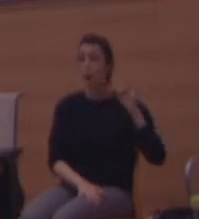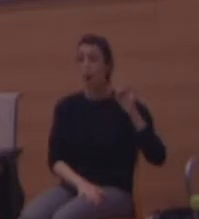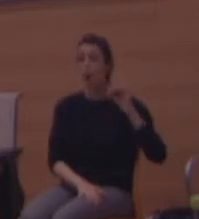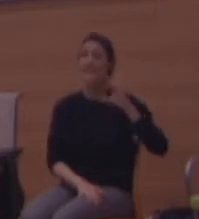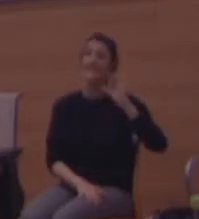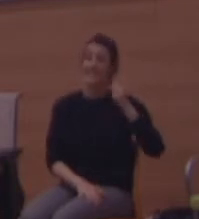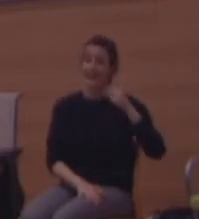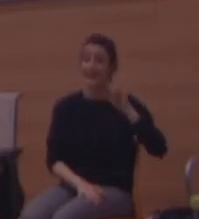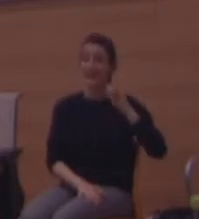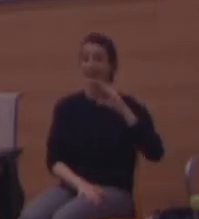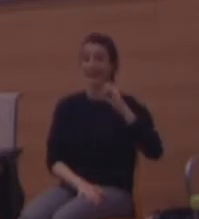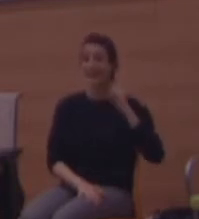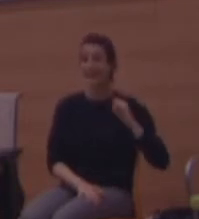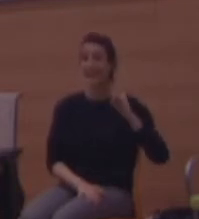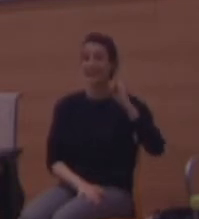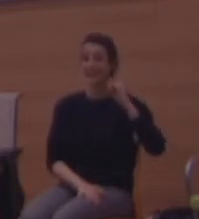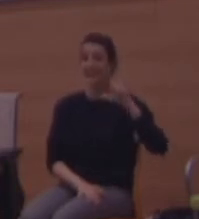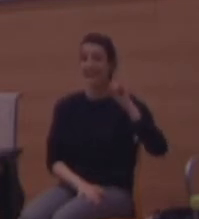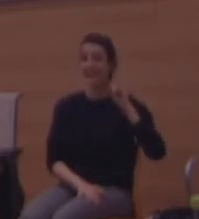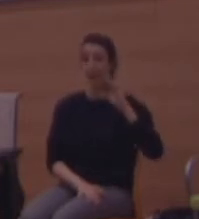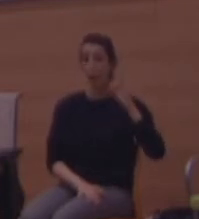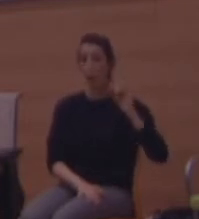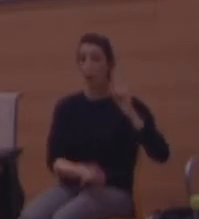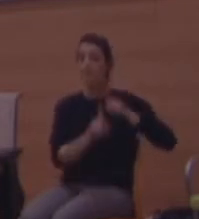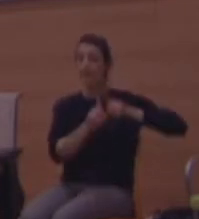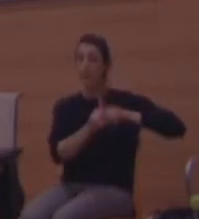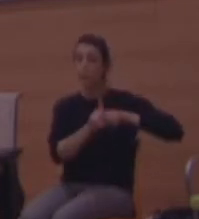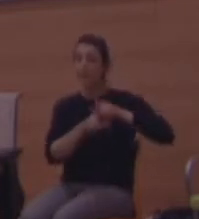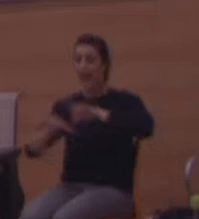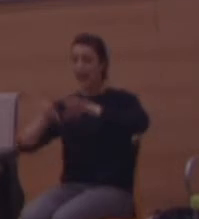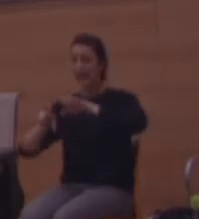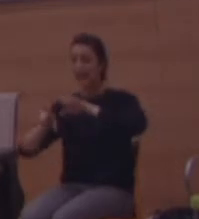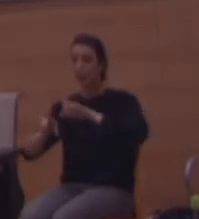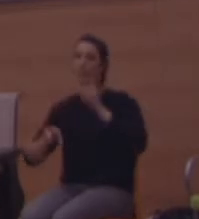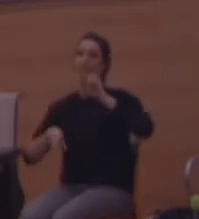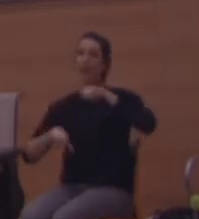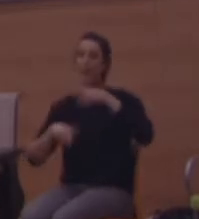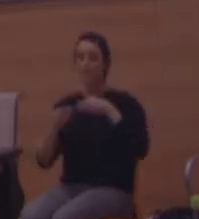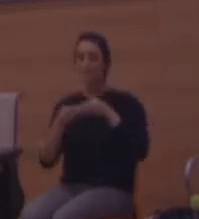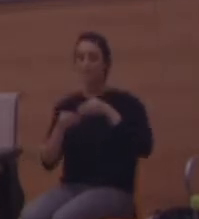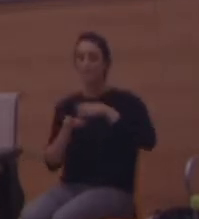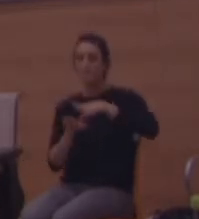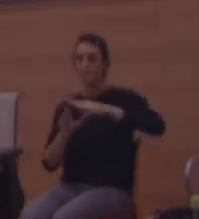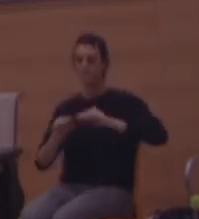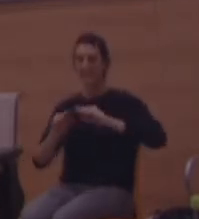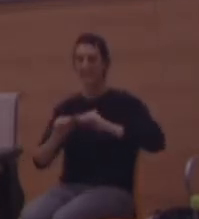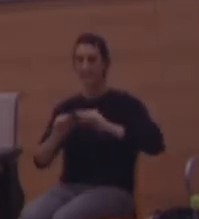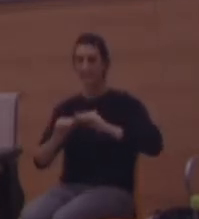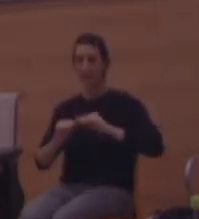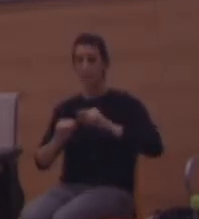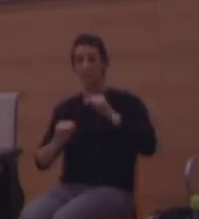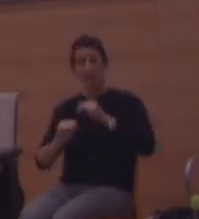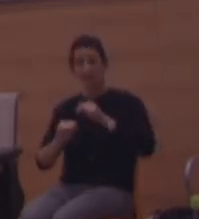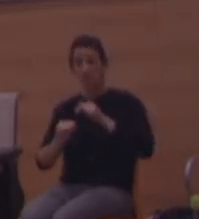Se utiliza en líquido y en pasta. Vale, la pasta es una sustancia, un material